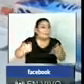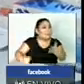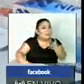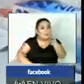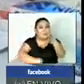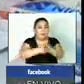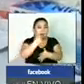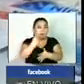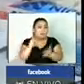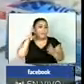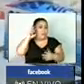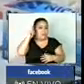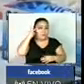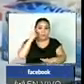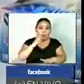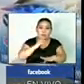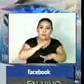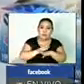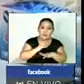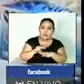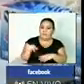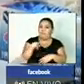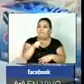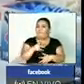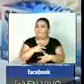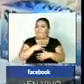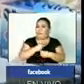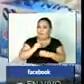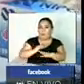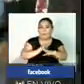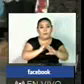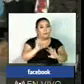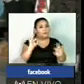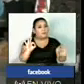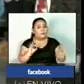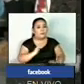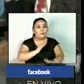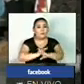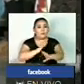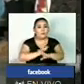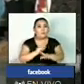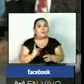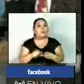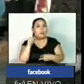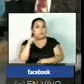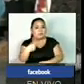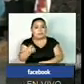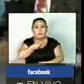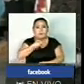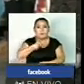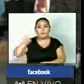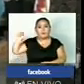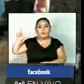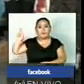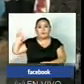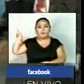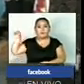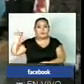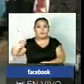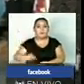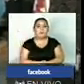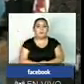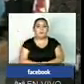nuestra defensa es la desconfianza y la prevención. Este es un reporte de Luis Alberto